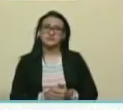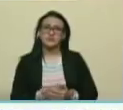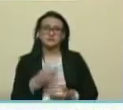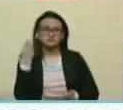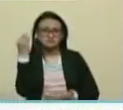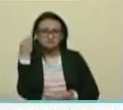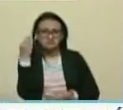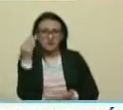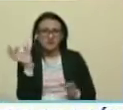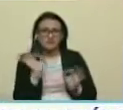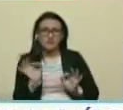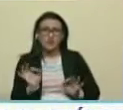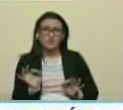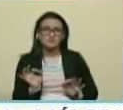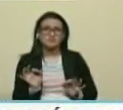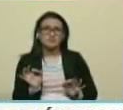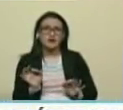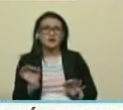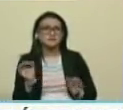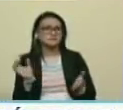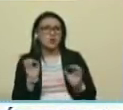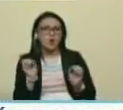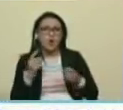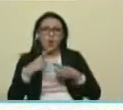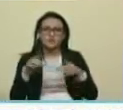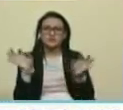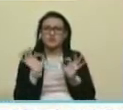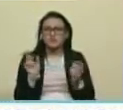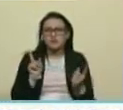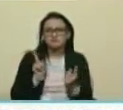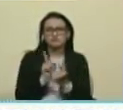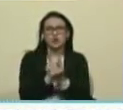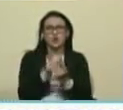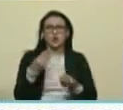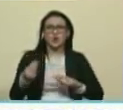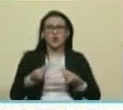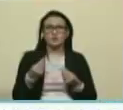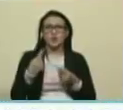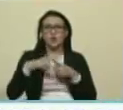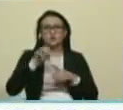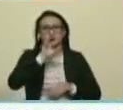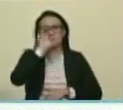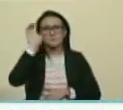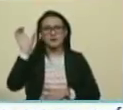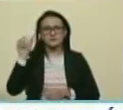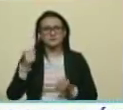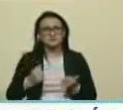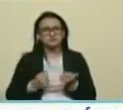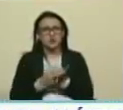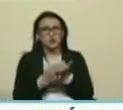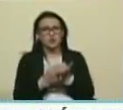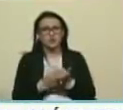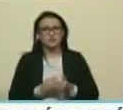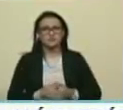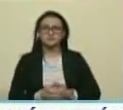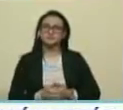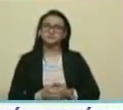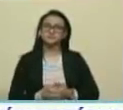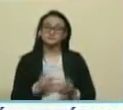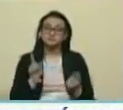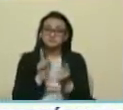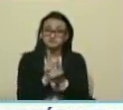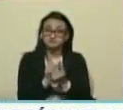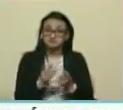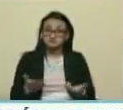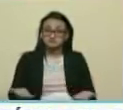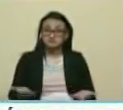mecanismo, otras vías, algún acercamiento, otros países que puedan ayudar en este acercamiento? Sobre